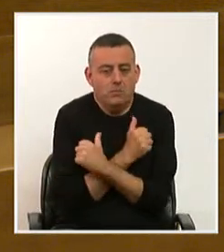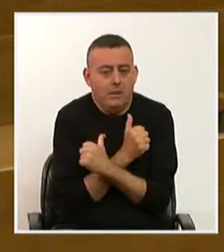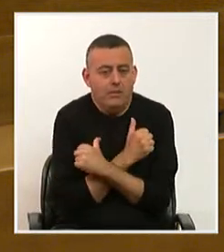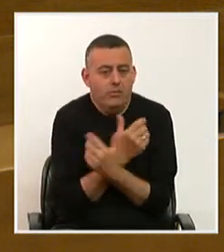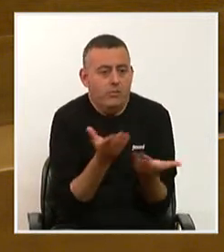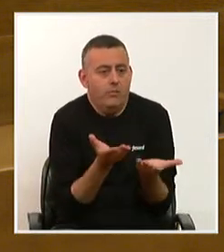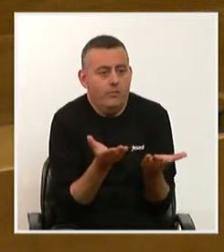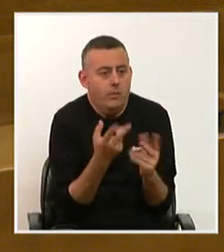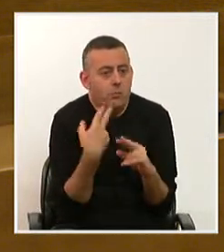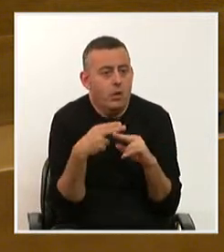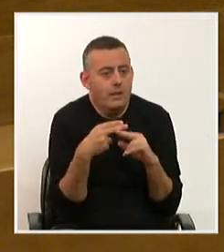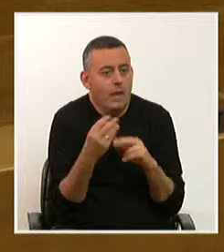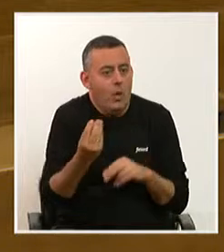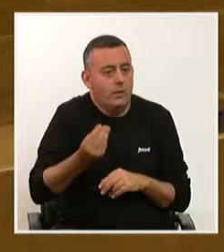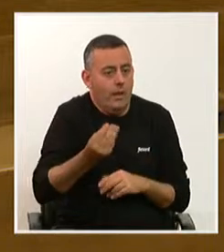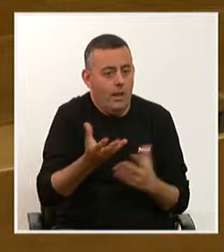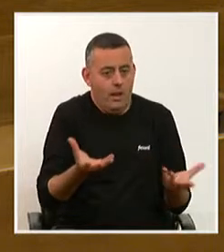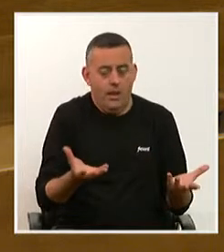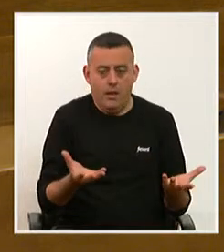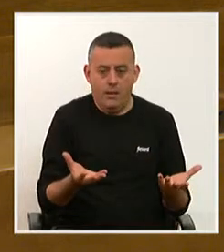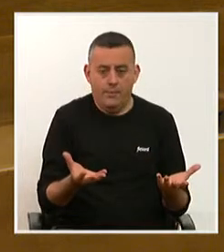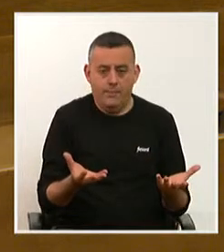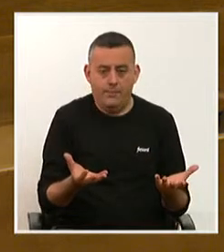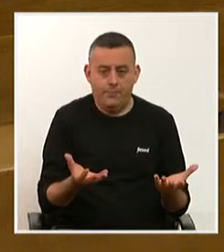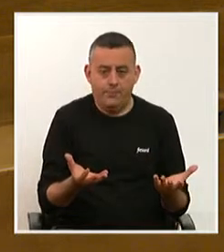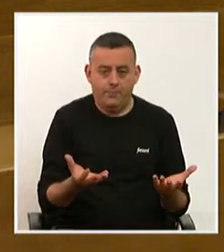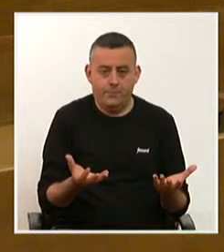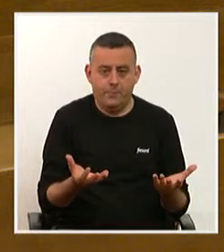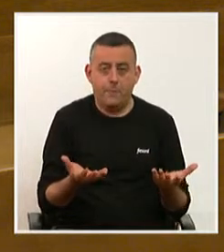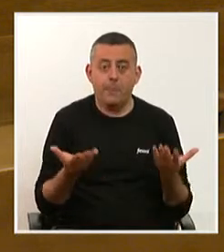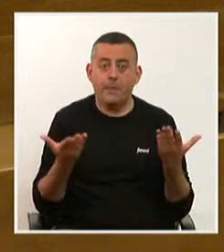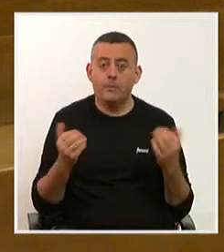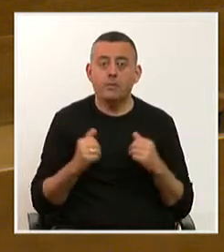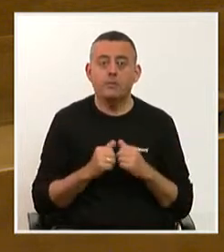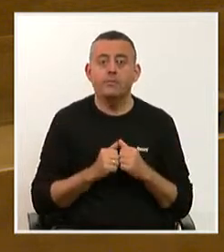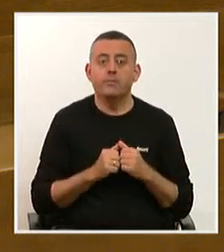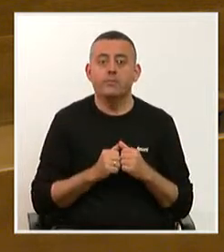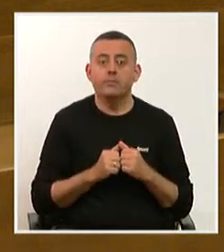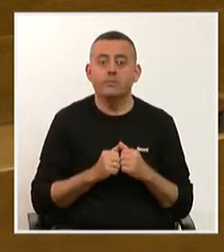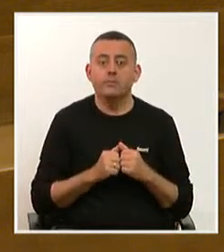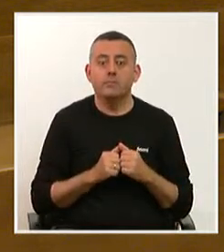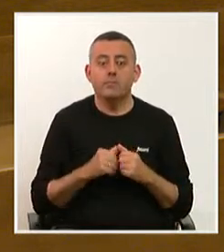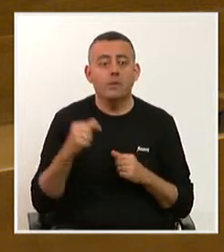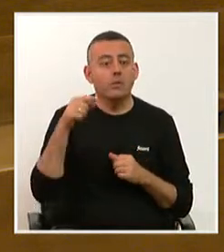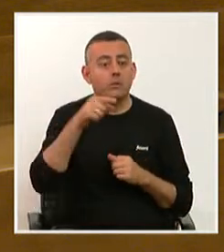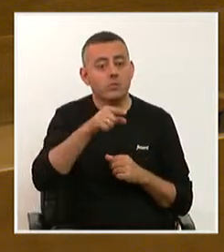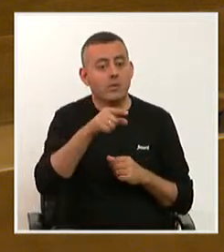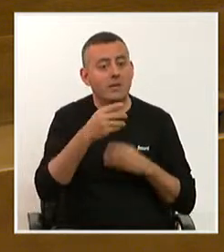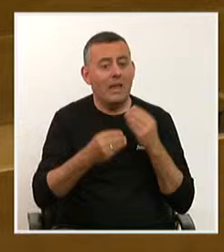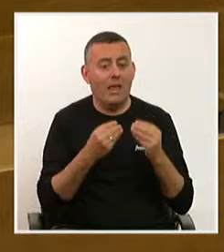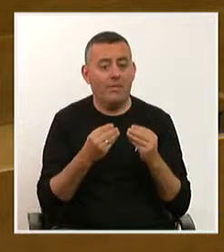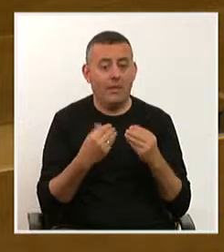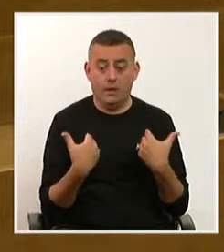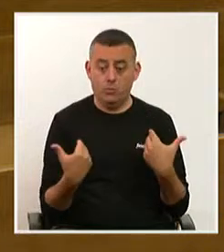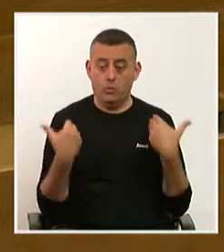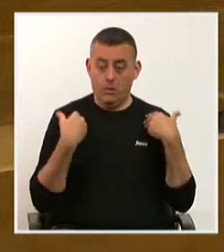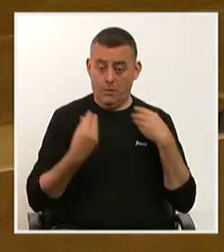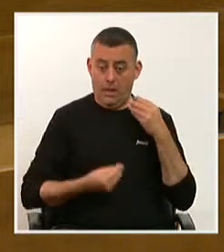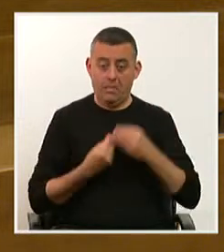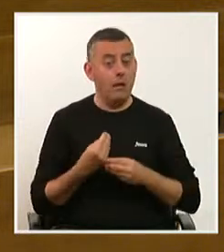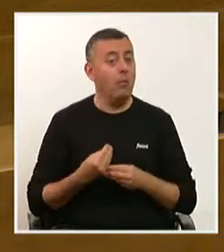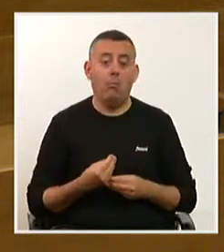polía útil como alternativ la se malum Dear el que presentar